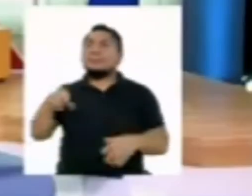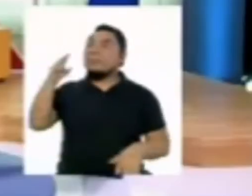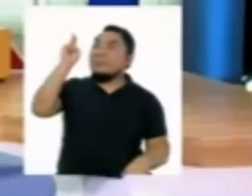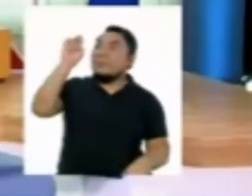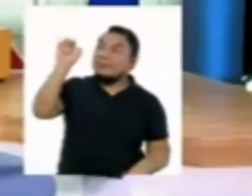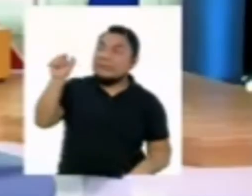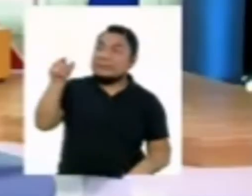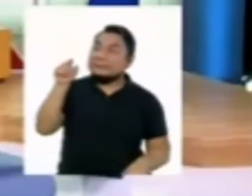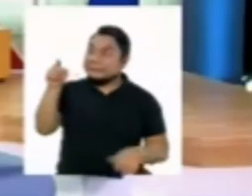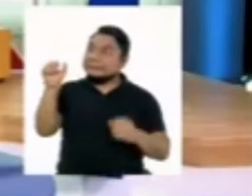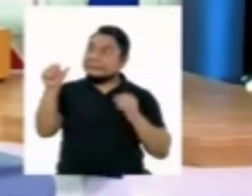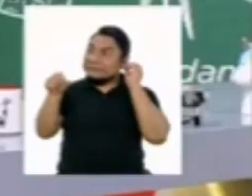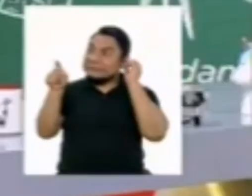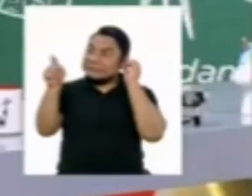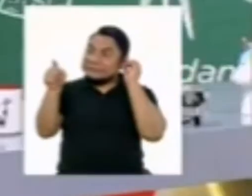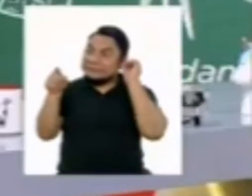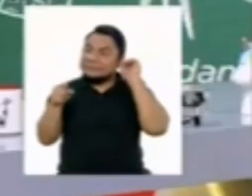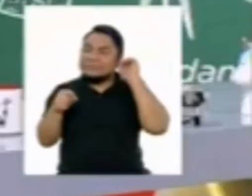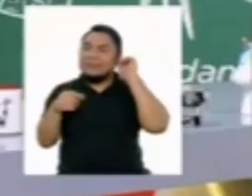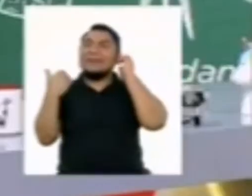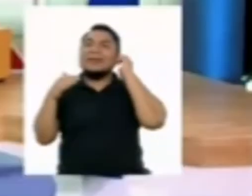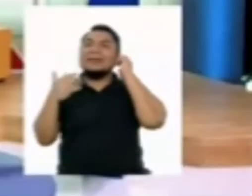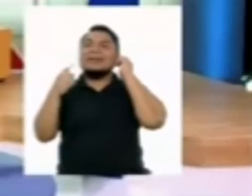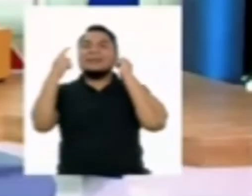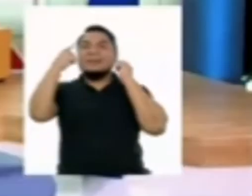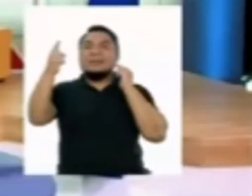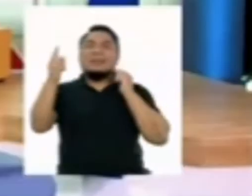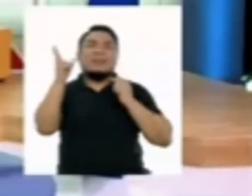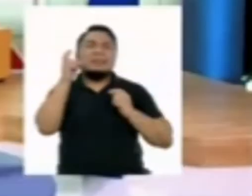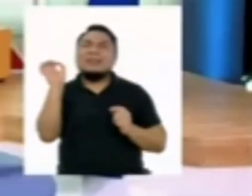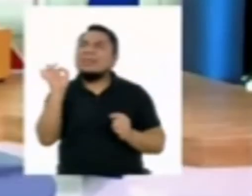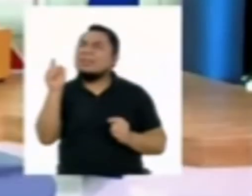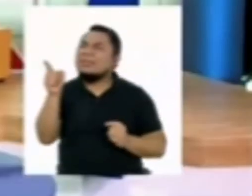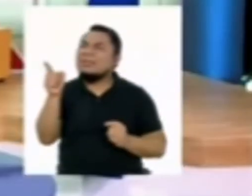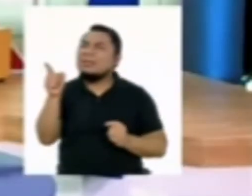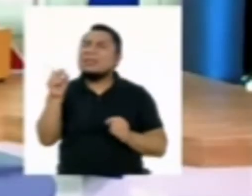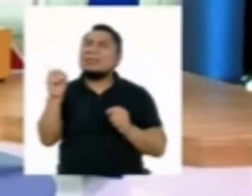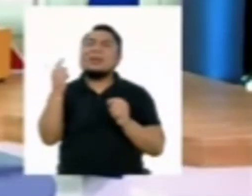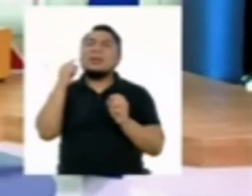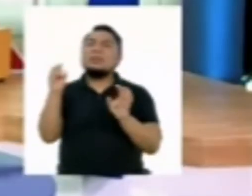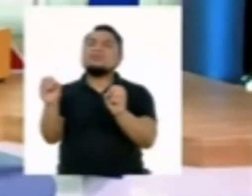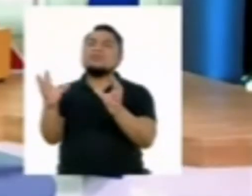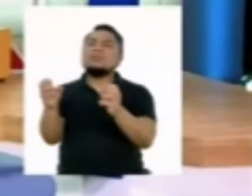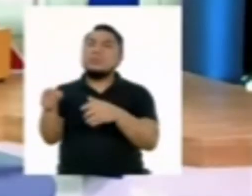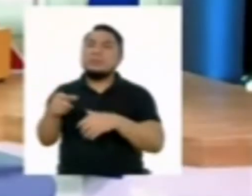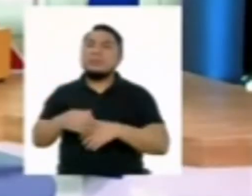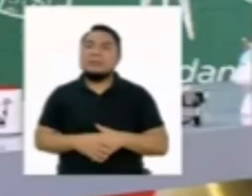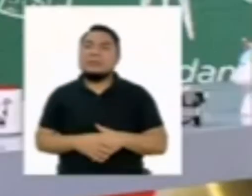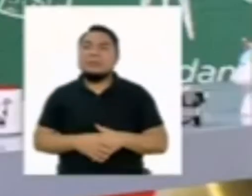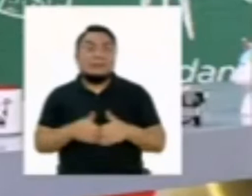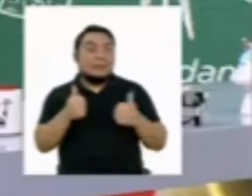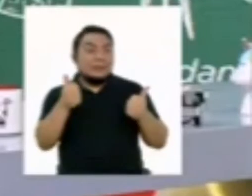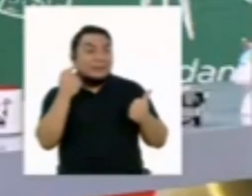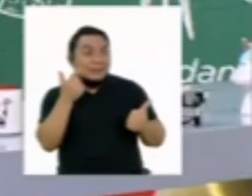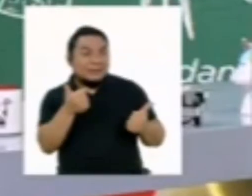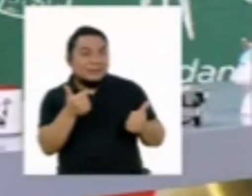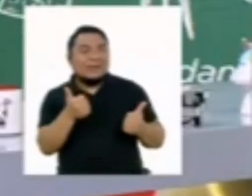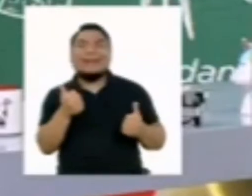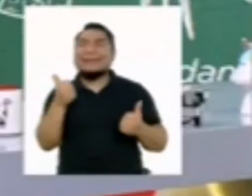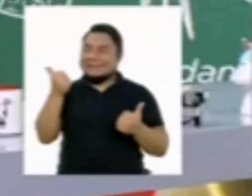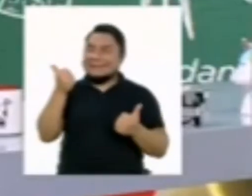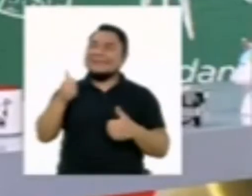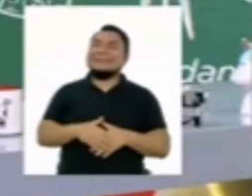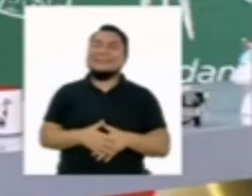Profesora, ¿sigue por ahí? Uy, no se le escucha. Prenda su micrófono. ¿Y ahora? Ahora